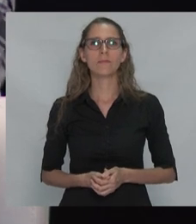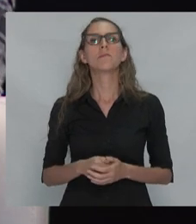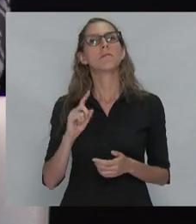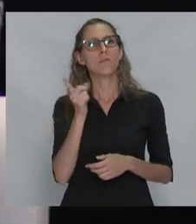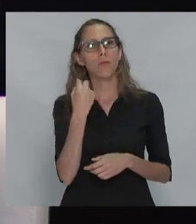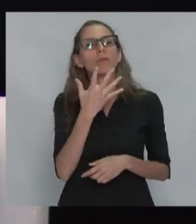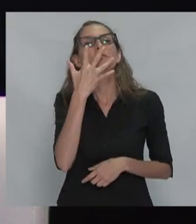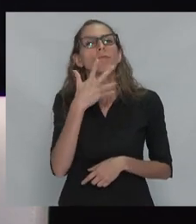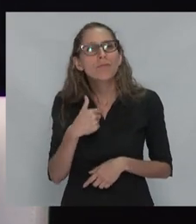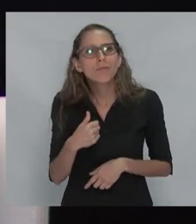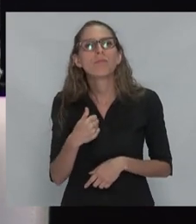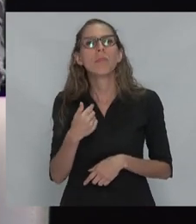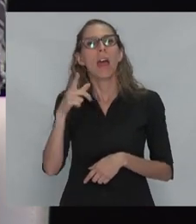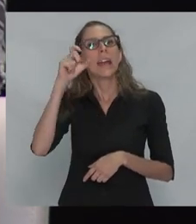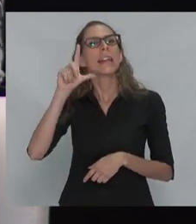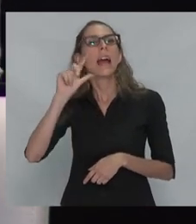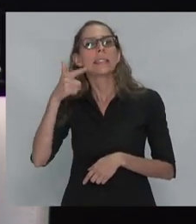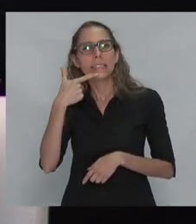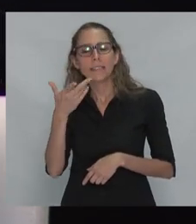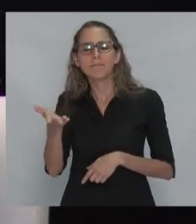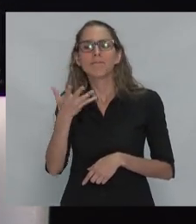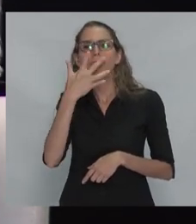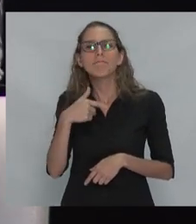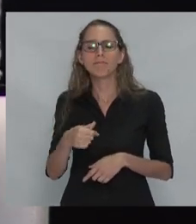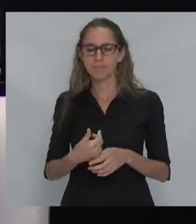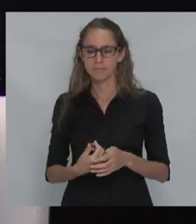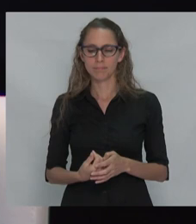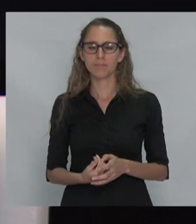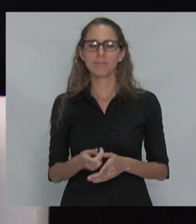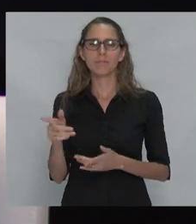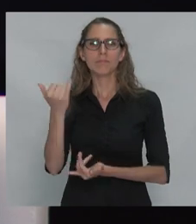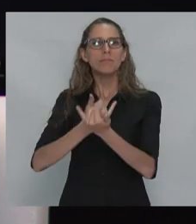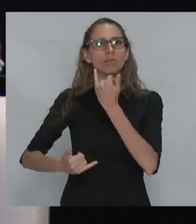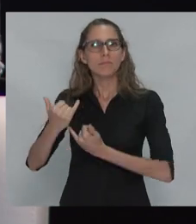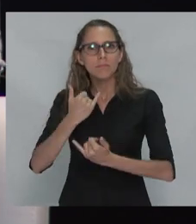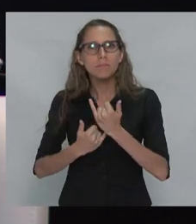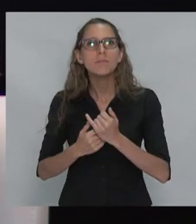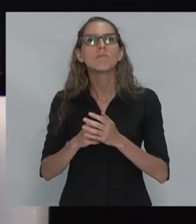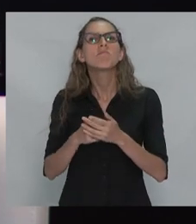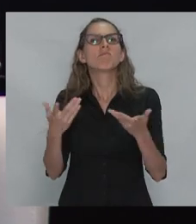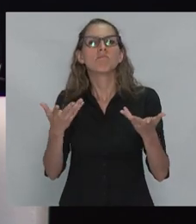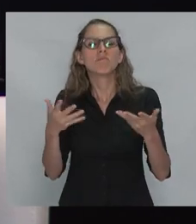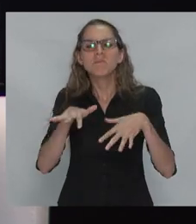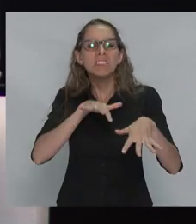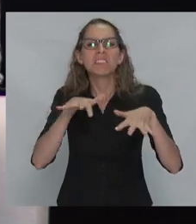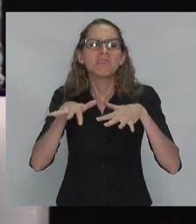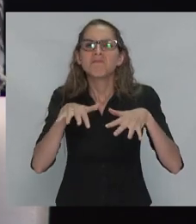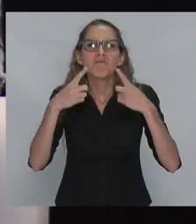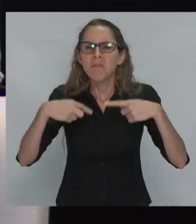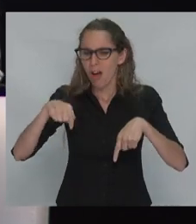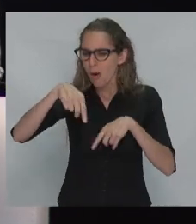Nos gustaría, Elías, que por favor nos explicaras la situación de las